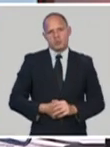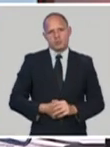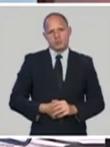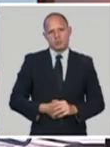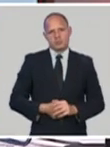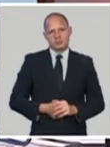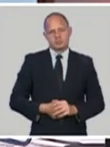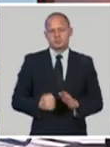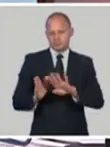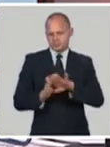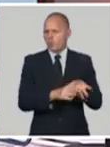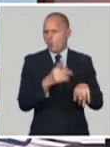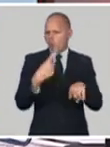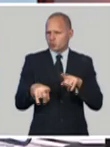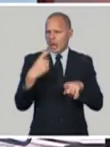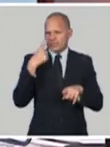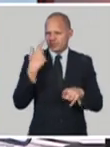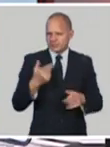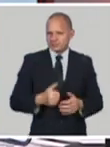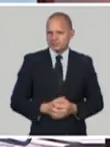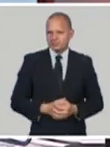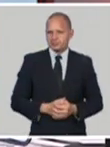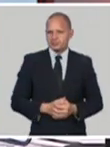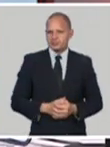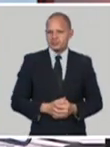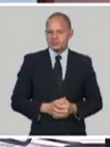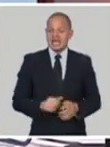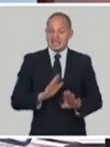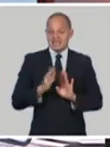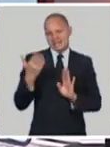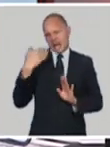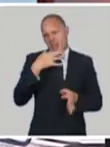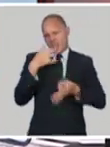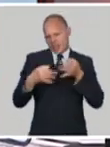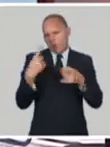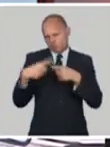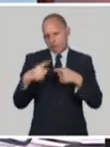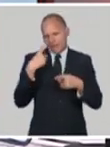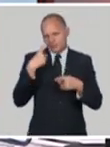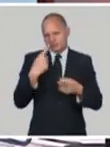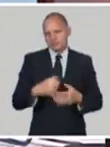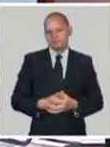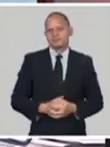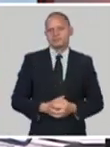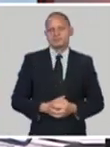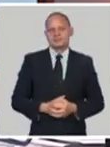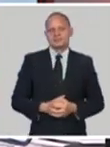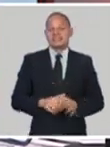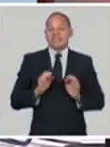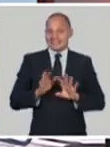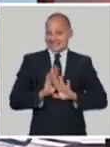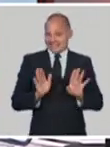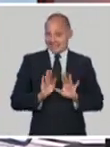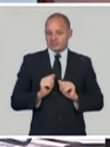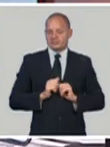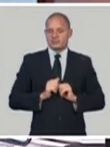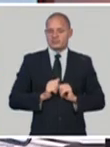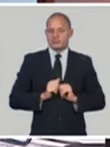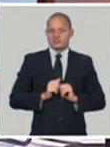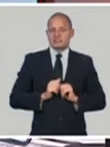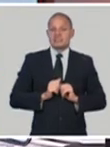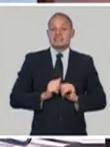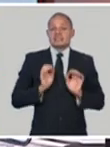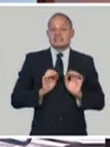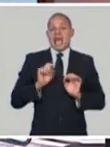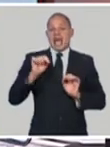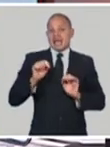Otro momento complejo es la oferta, ya lo hemos dicho, vamos a tener que enfrentar un déficit de oferta,